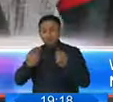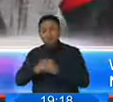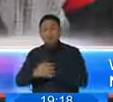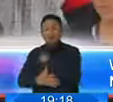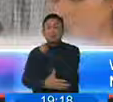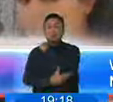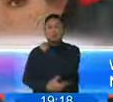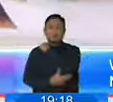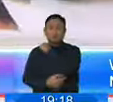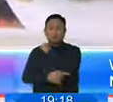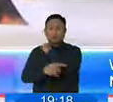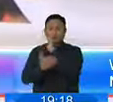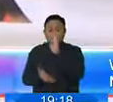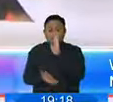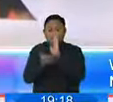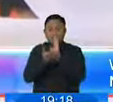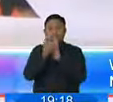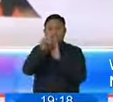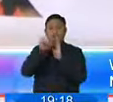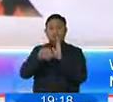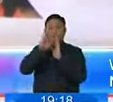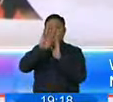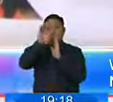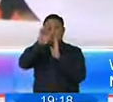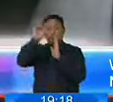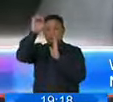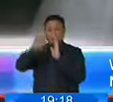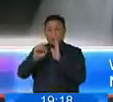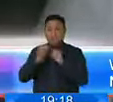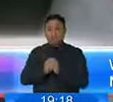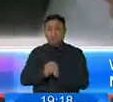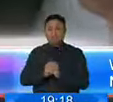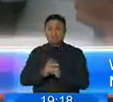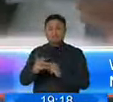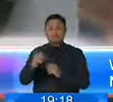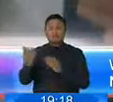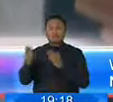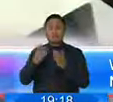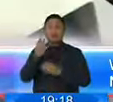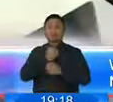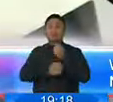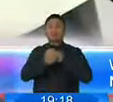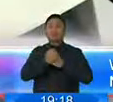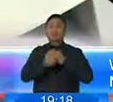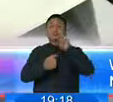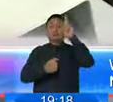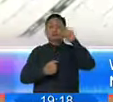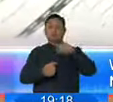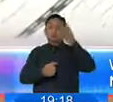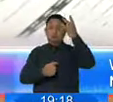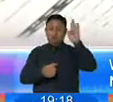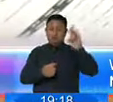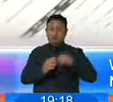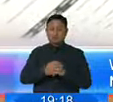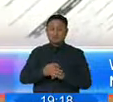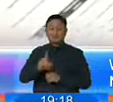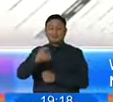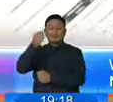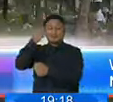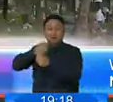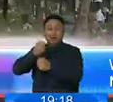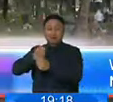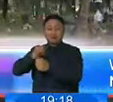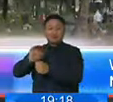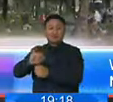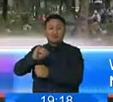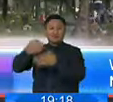por ingresos creció en un 1,4 puntos porcentuales respecto al 2017 y que el empleo no adecuado y en específico el